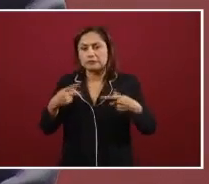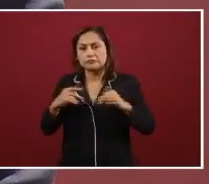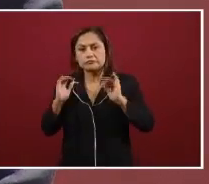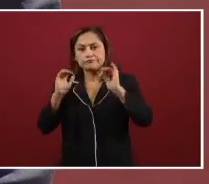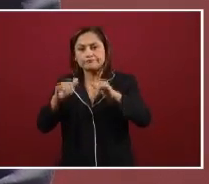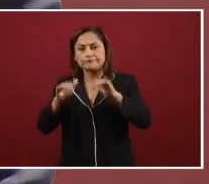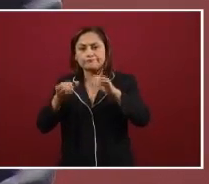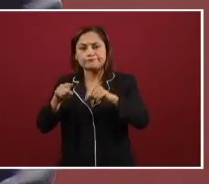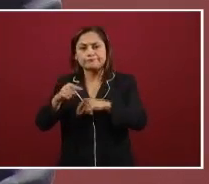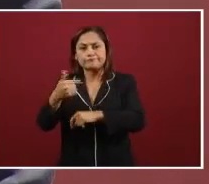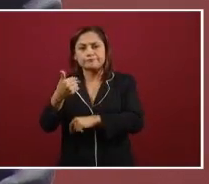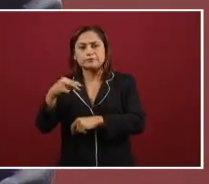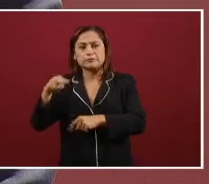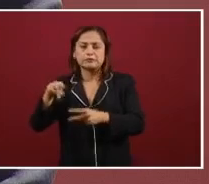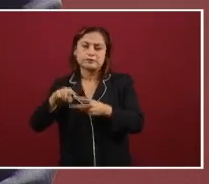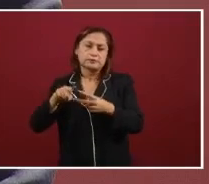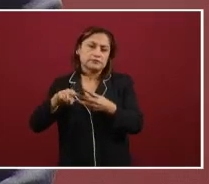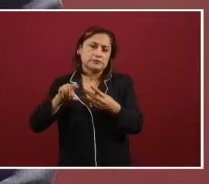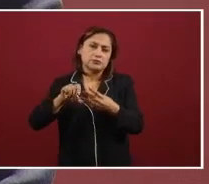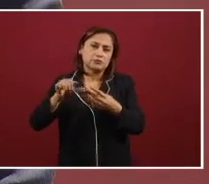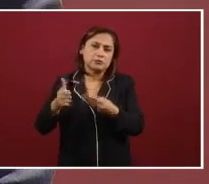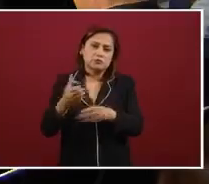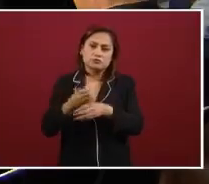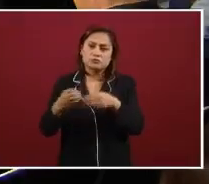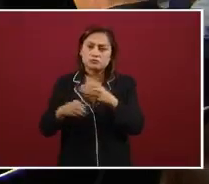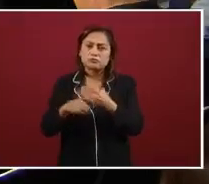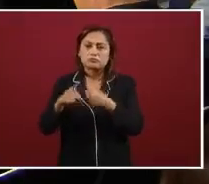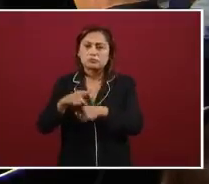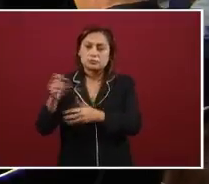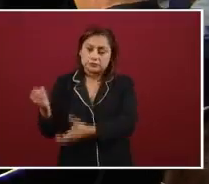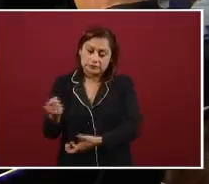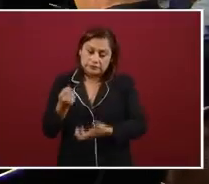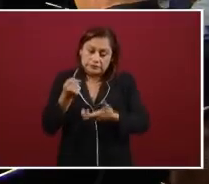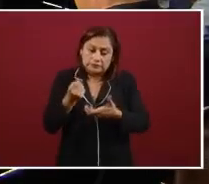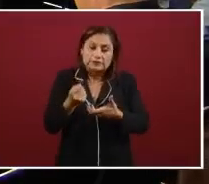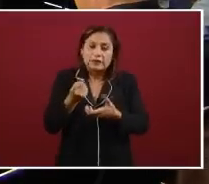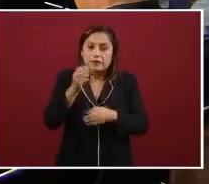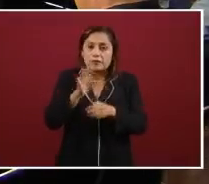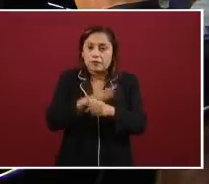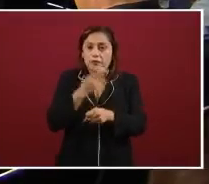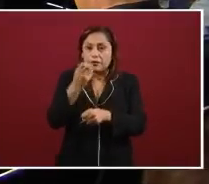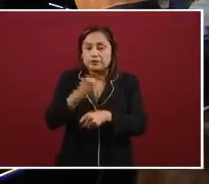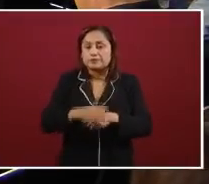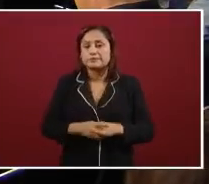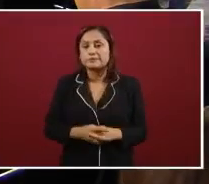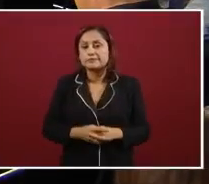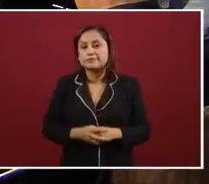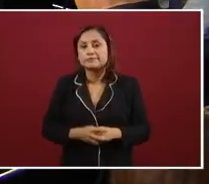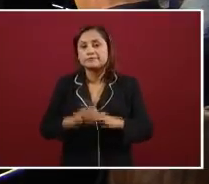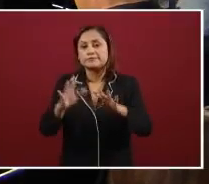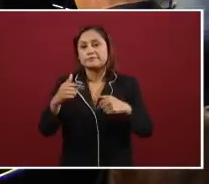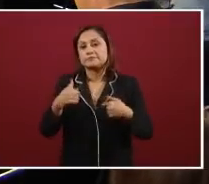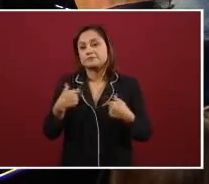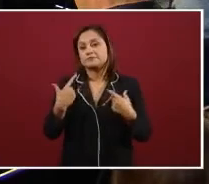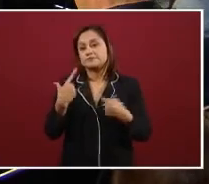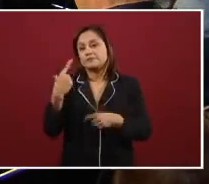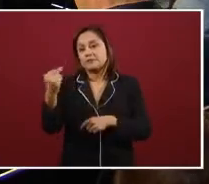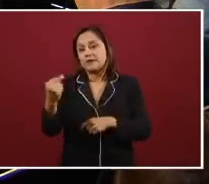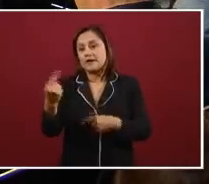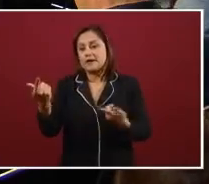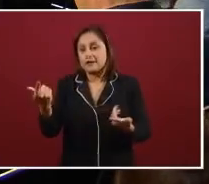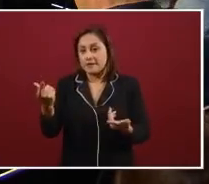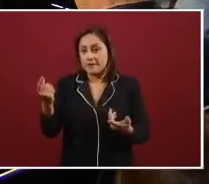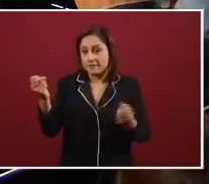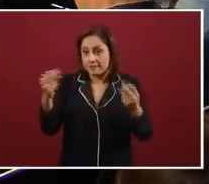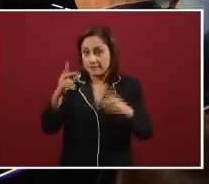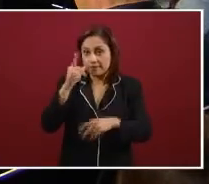se está invirtiendo el presupuesto. Bueno, me tengo que ir ya. ¿Qué les parece si mañana?